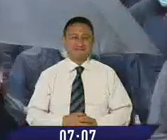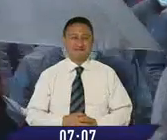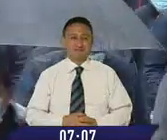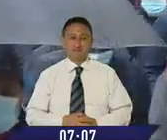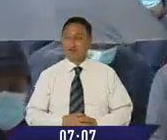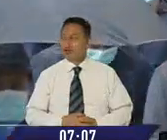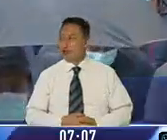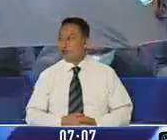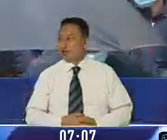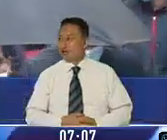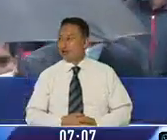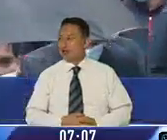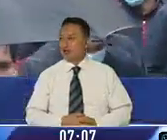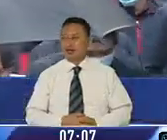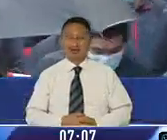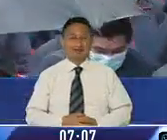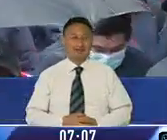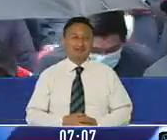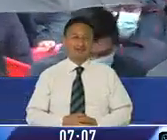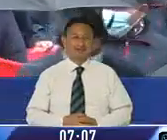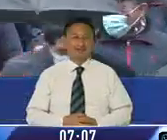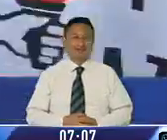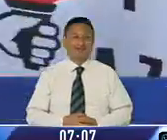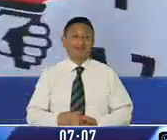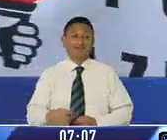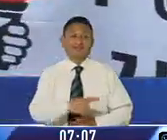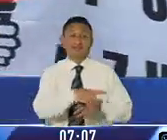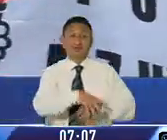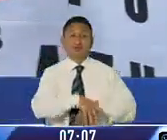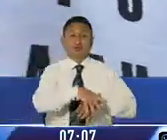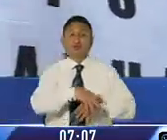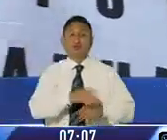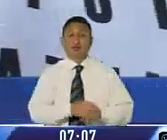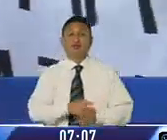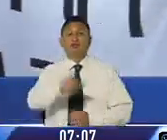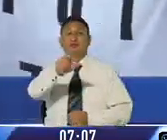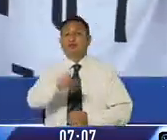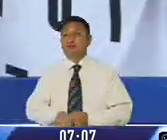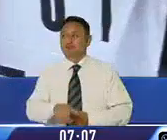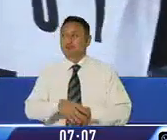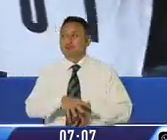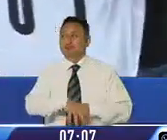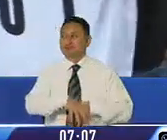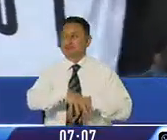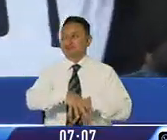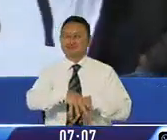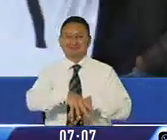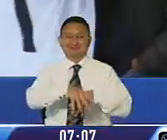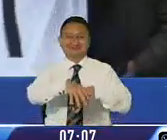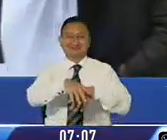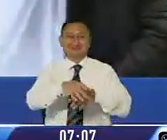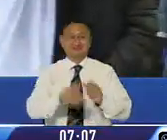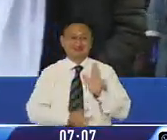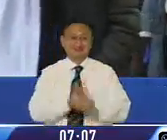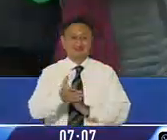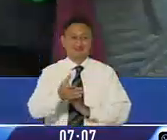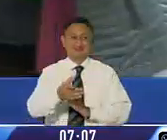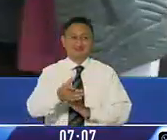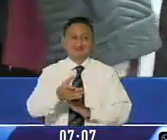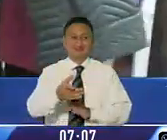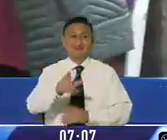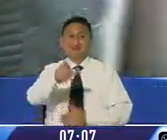Como habían prometido los principales dirigentes de los sectores populares, sindicales y ciudadanos, la marcha convocada se desarrolló en forma pacífica.